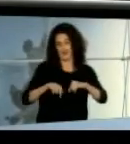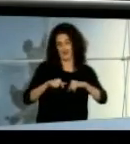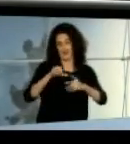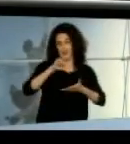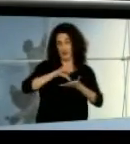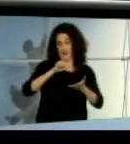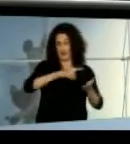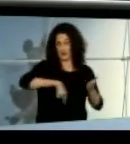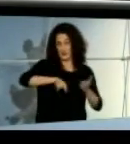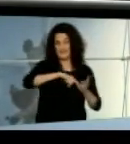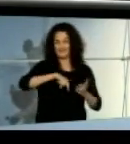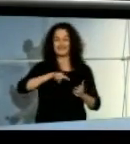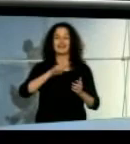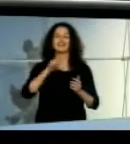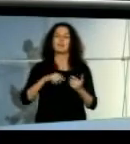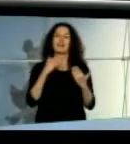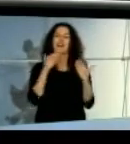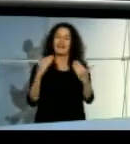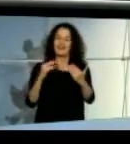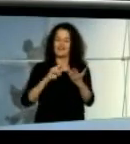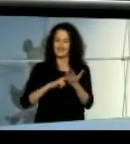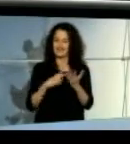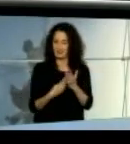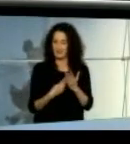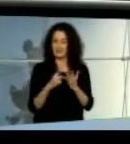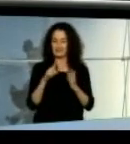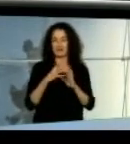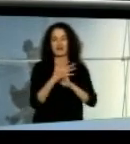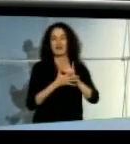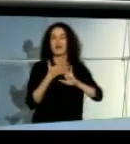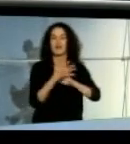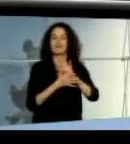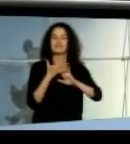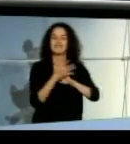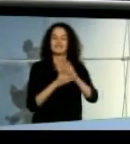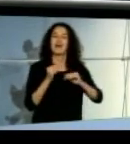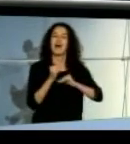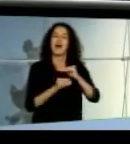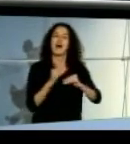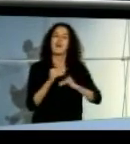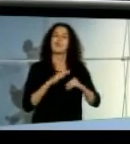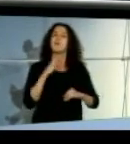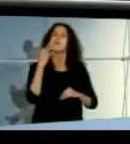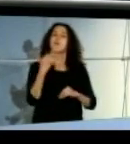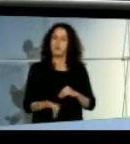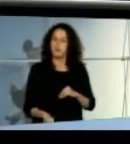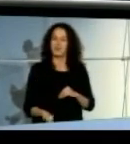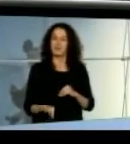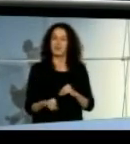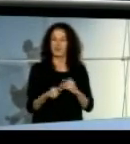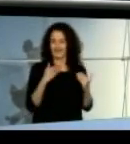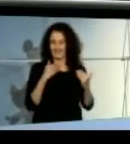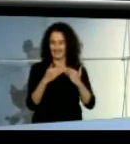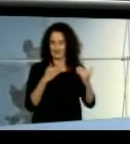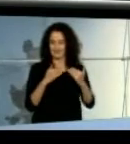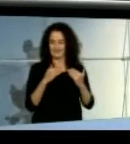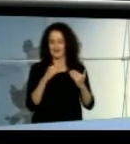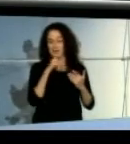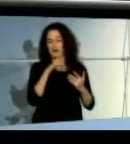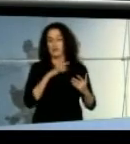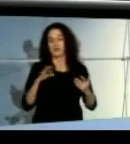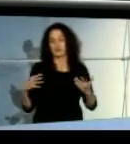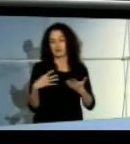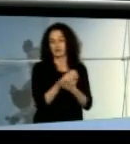nuestra ciudad. Vamos a dar las gracias también a la intérprete, ¿no?, de lengua de signos, que está haciendo posible esta entrevista para todo